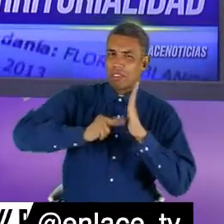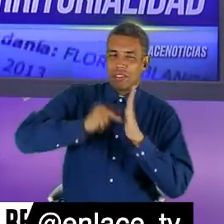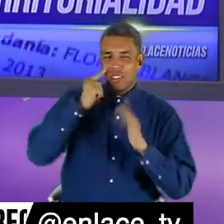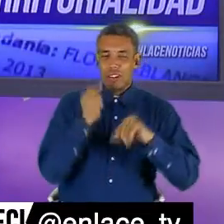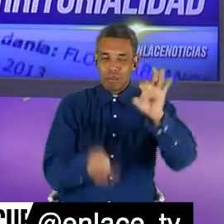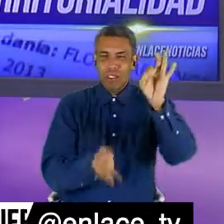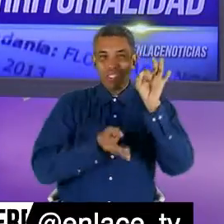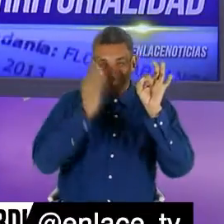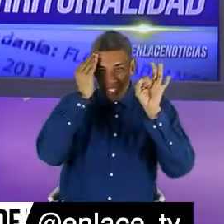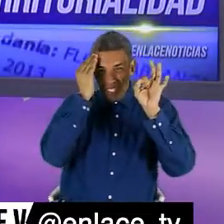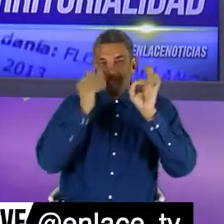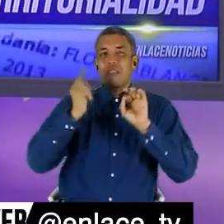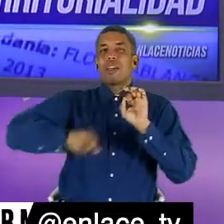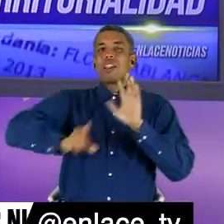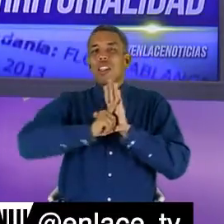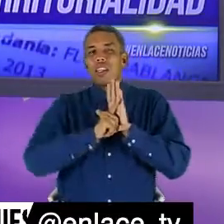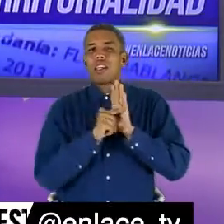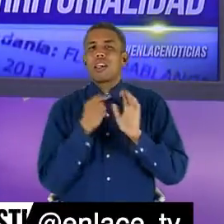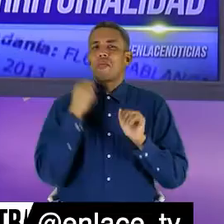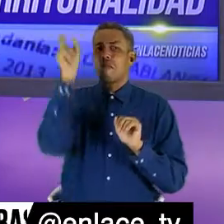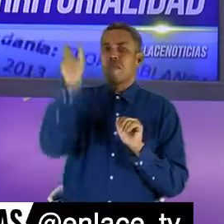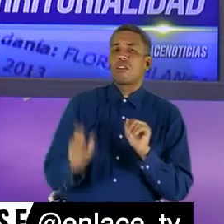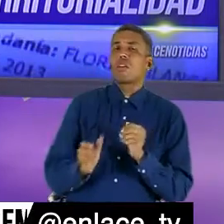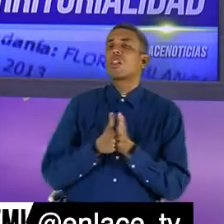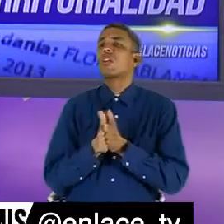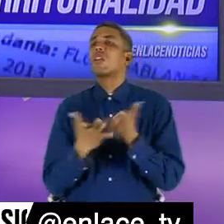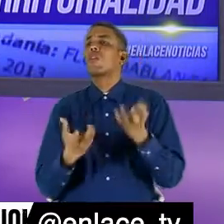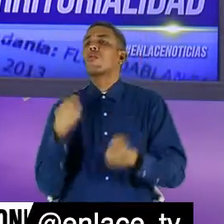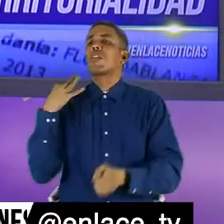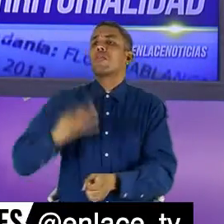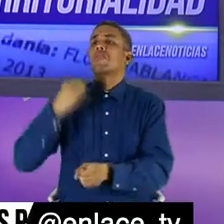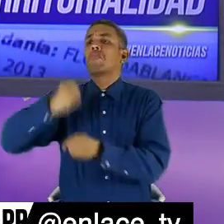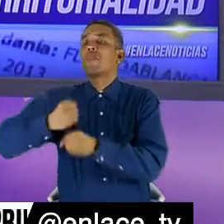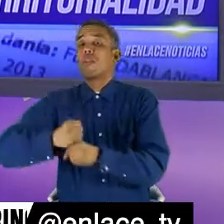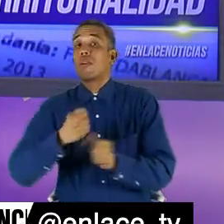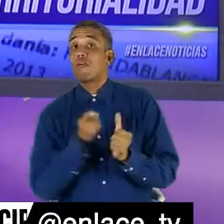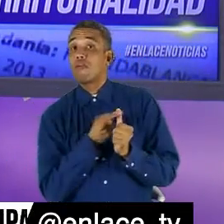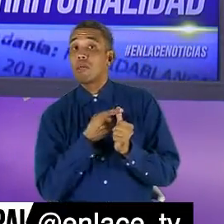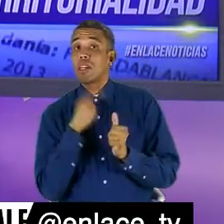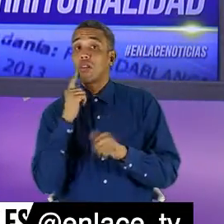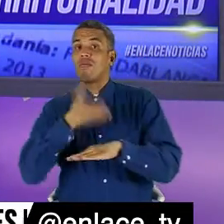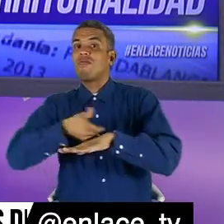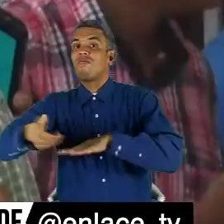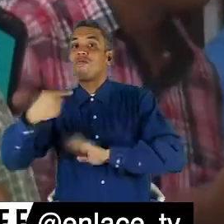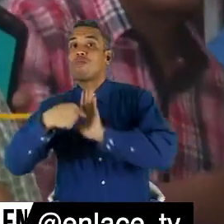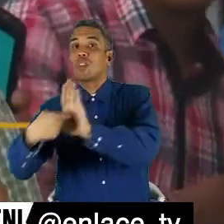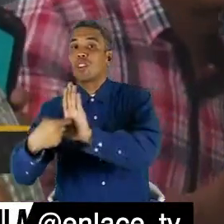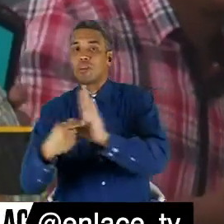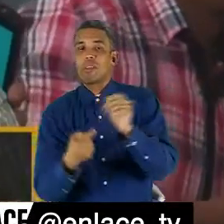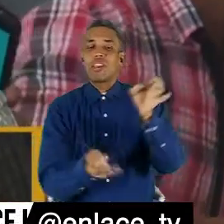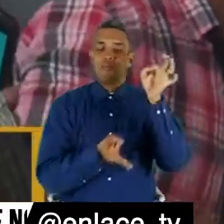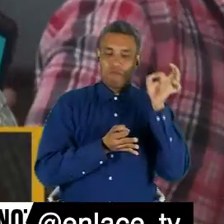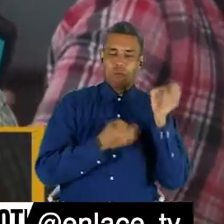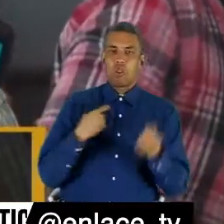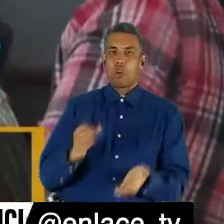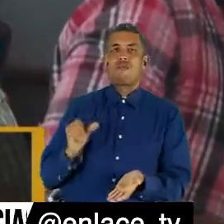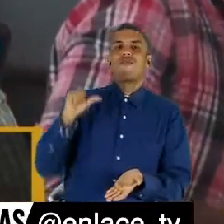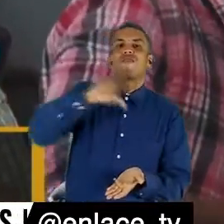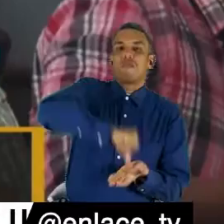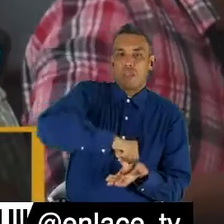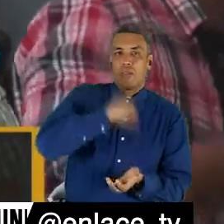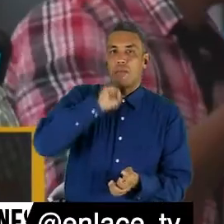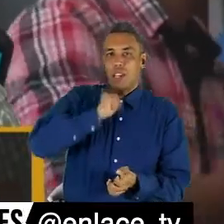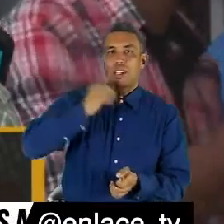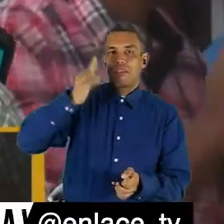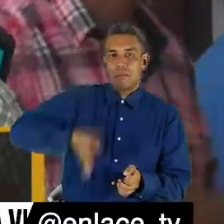Busca el gobierno local garantizar la diversificación de la economía local. El mandatario aseguró que en la contratación de la